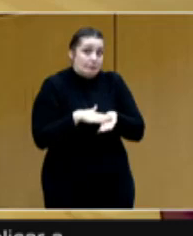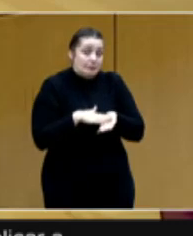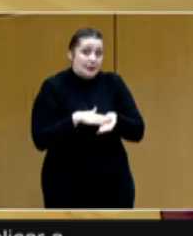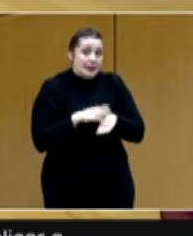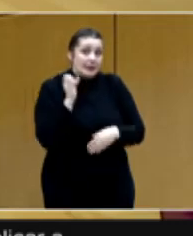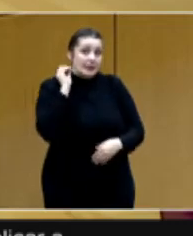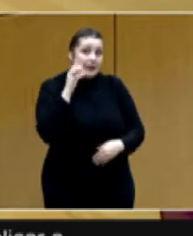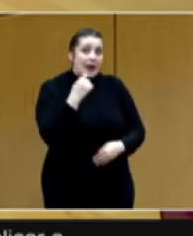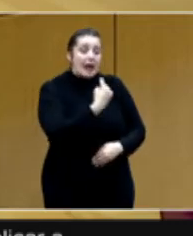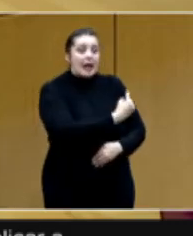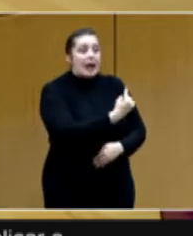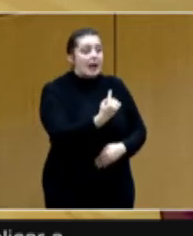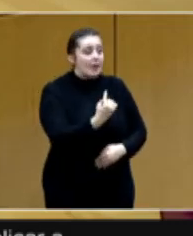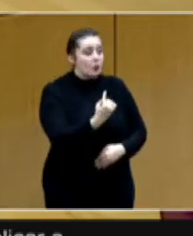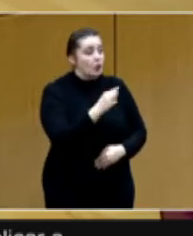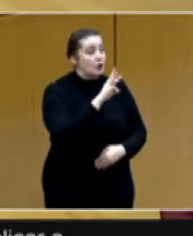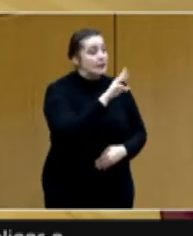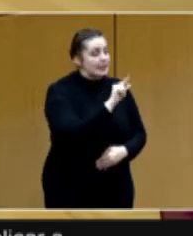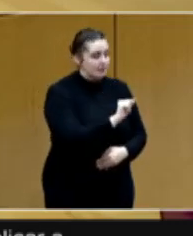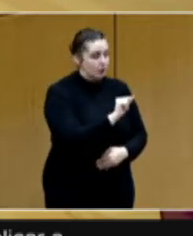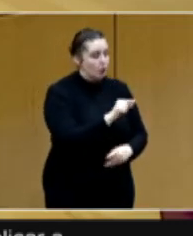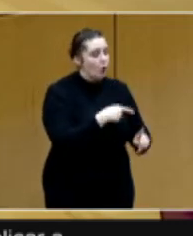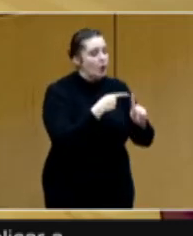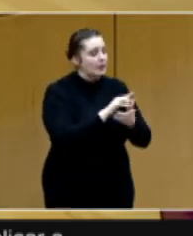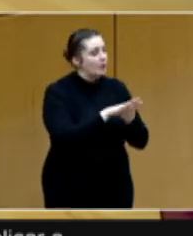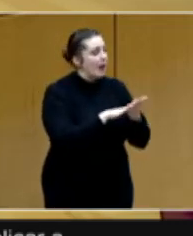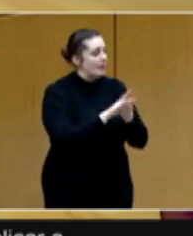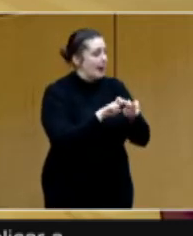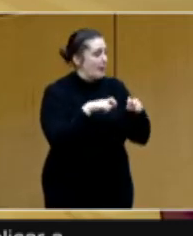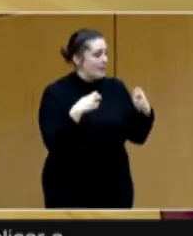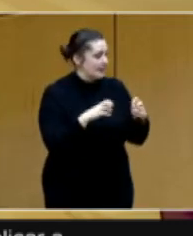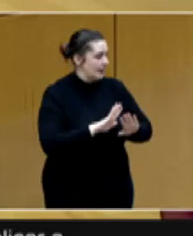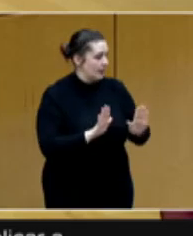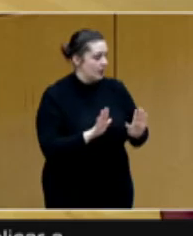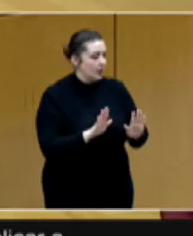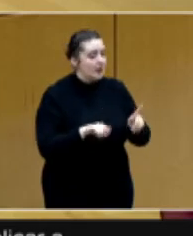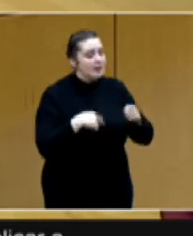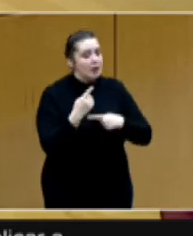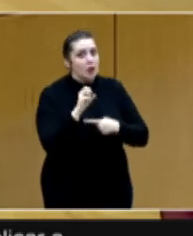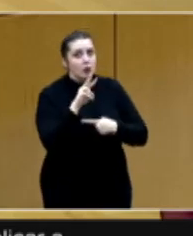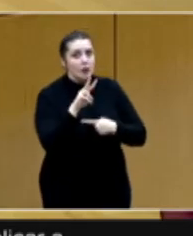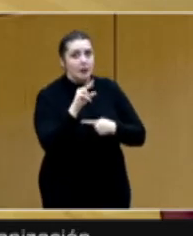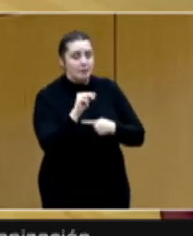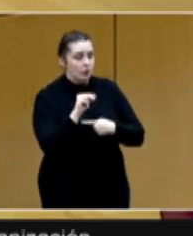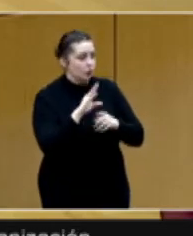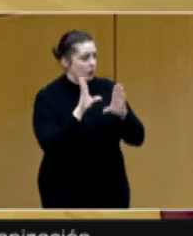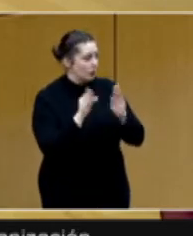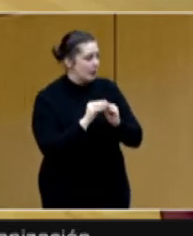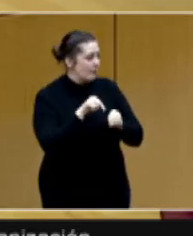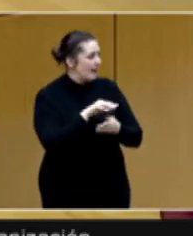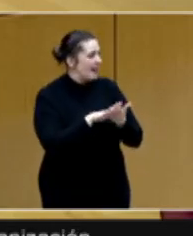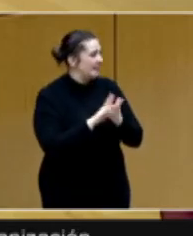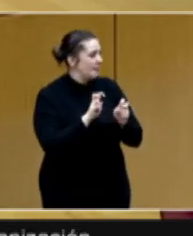ponentes que cada uno tenéis tres minutos para posicionar el tema de la mesa redonda 12 minutos en total y después pasaremos